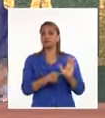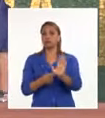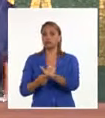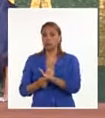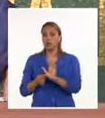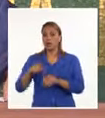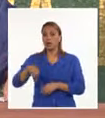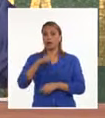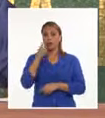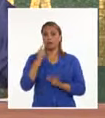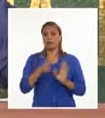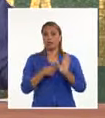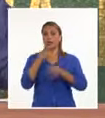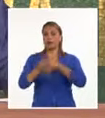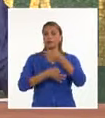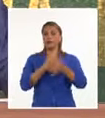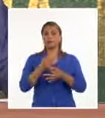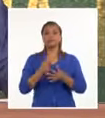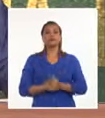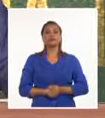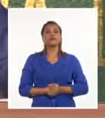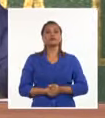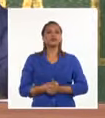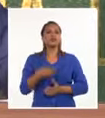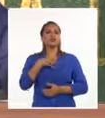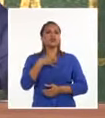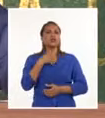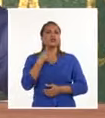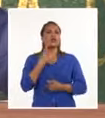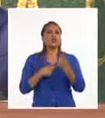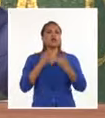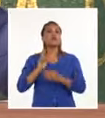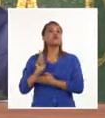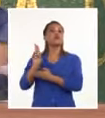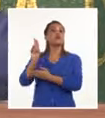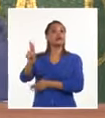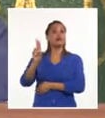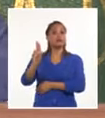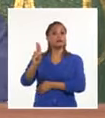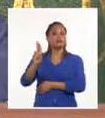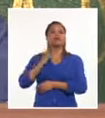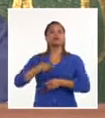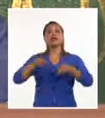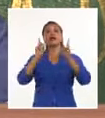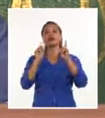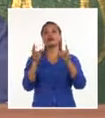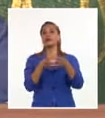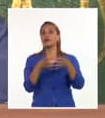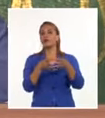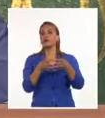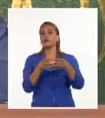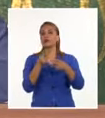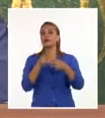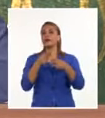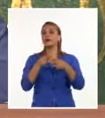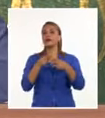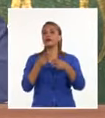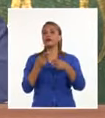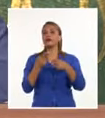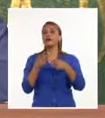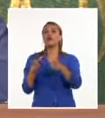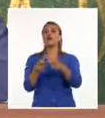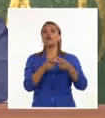de Estado y de Gobierno, tenemos como una materia urgente una reunión sobre lo que se llama en el ALBA el Consejo